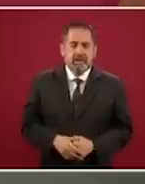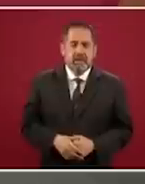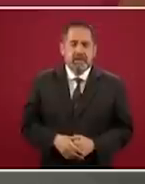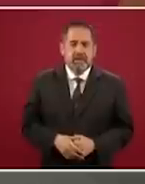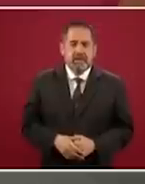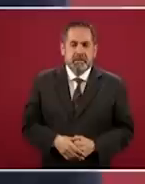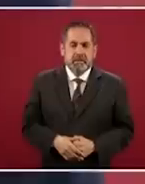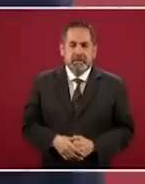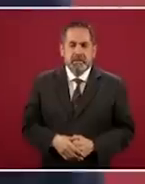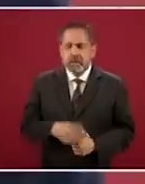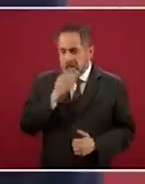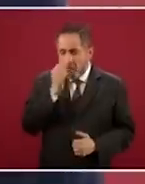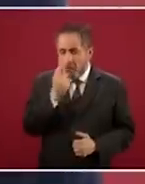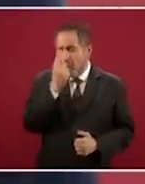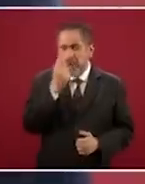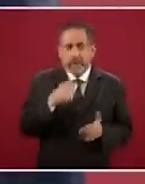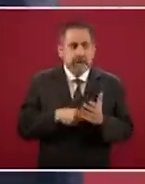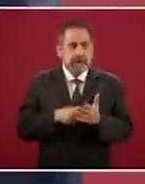En una.